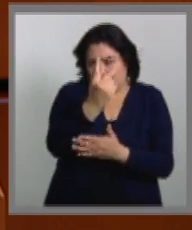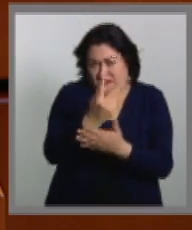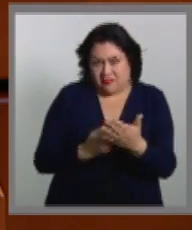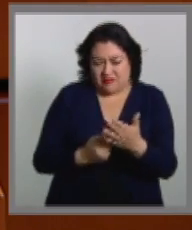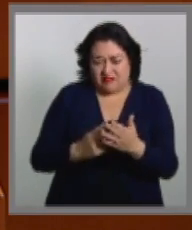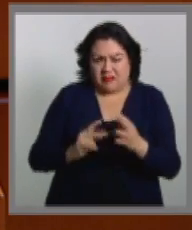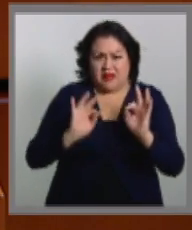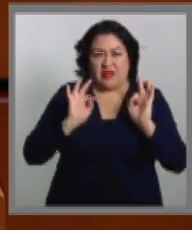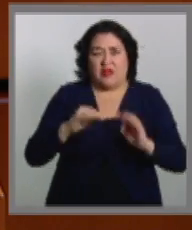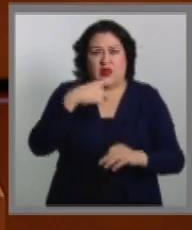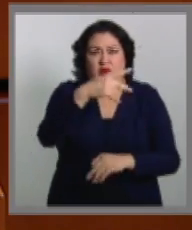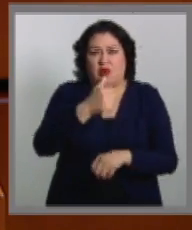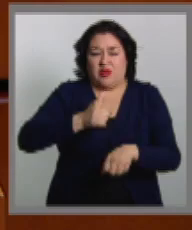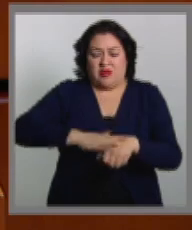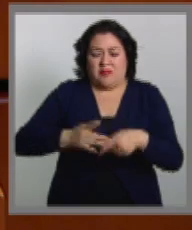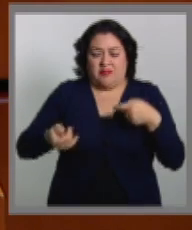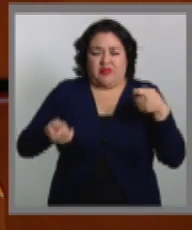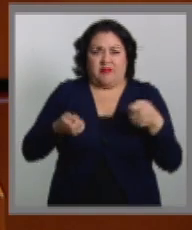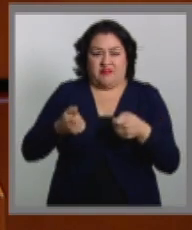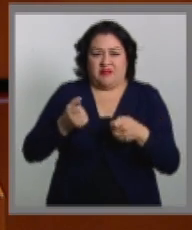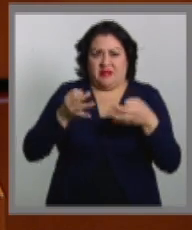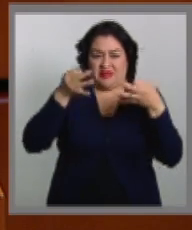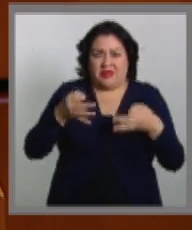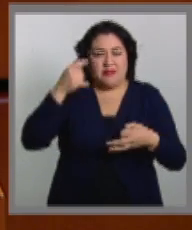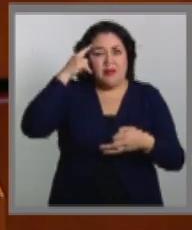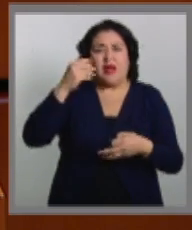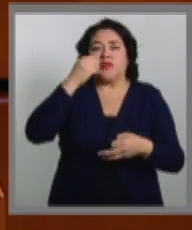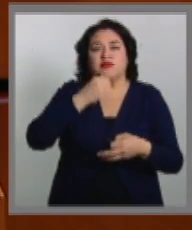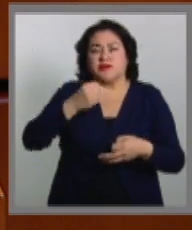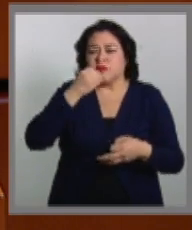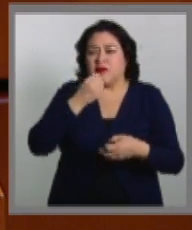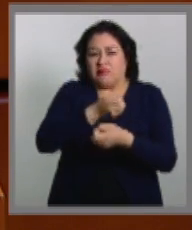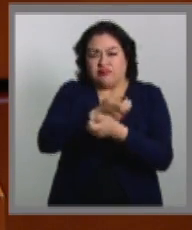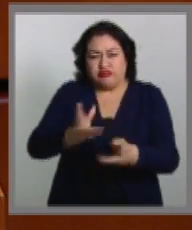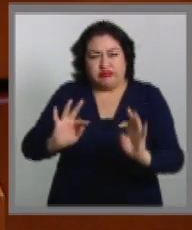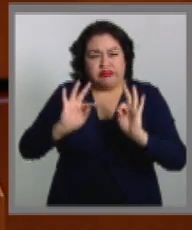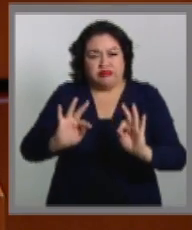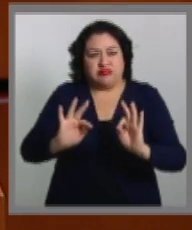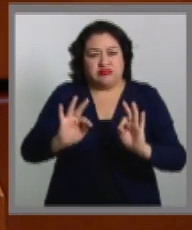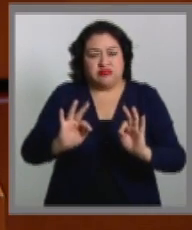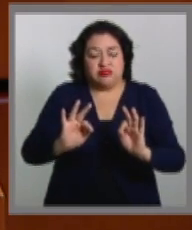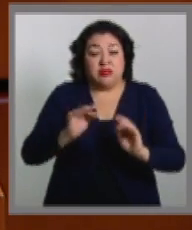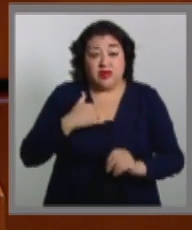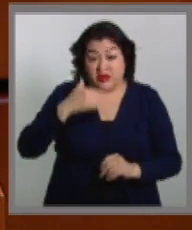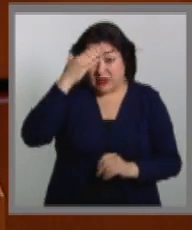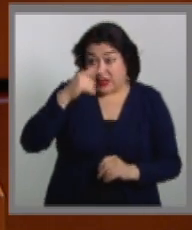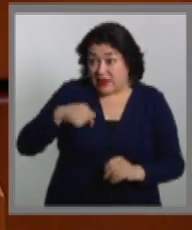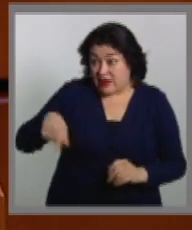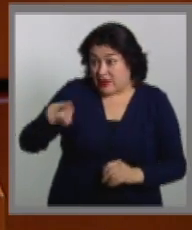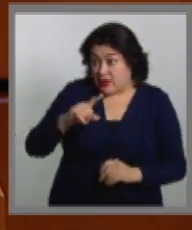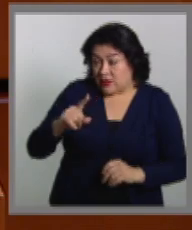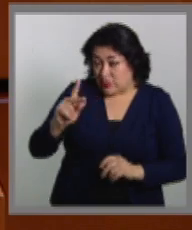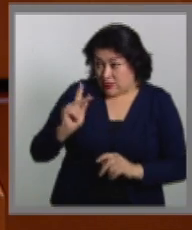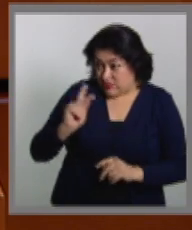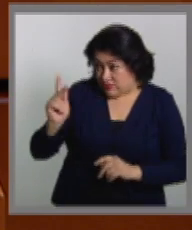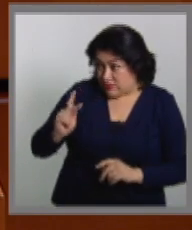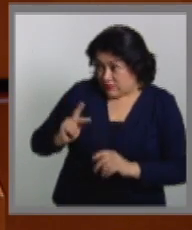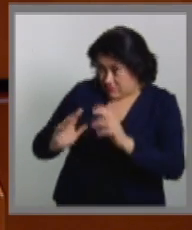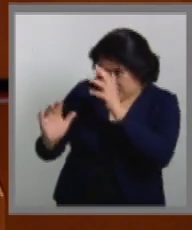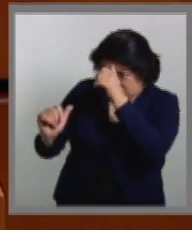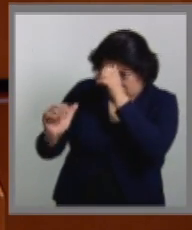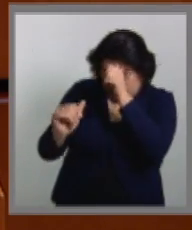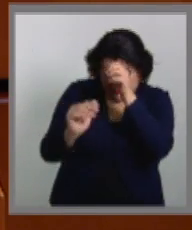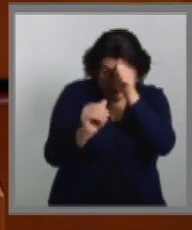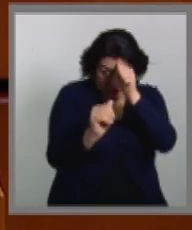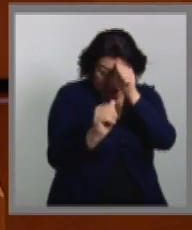insignia de su administración, el combate al hambre, y creyendo que había coincidencia ideológica y programática